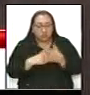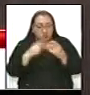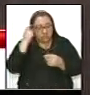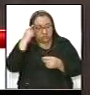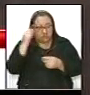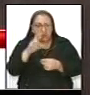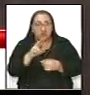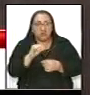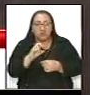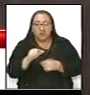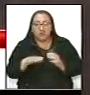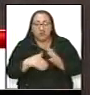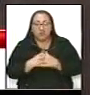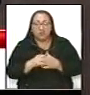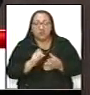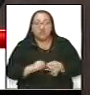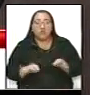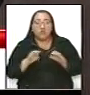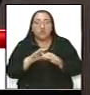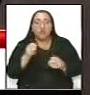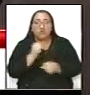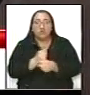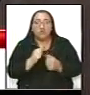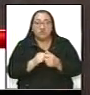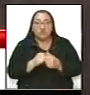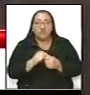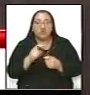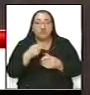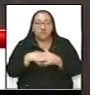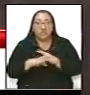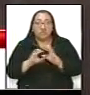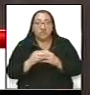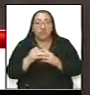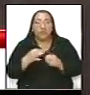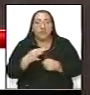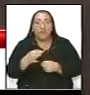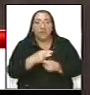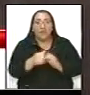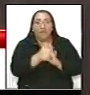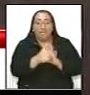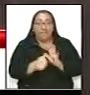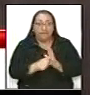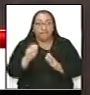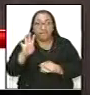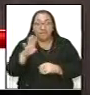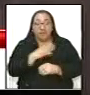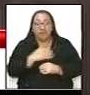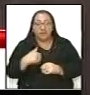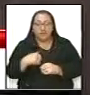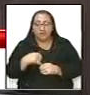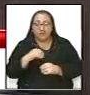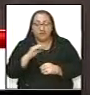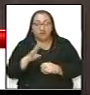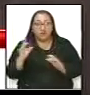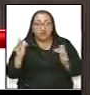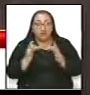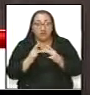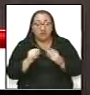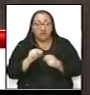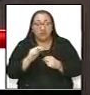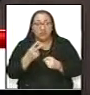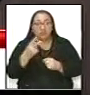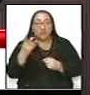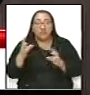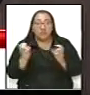una reserva, pero destinado exclusivamente para las producciones del interior del país. En el artículo 4, presidente, cuarta estrecha relación con la vigésima